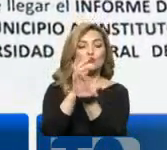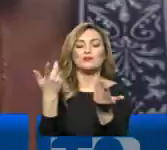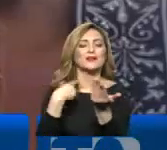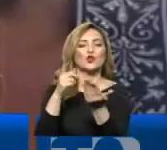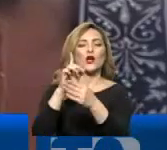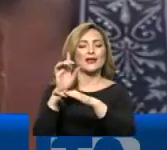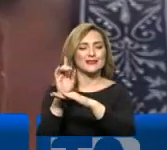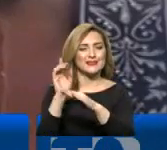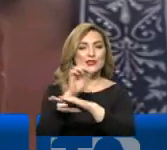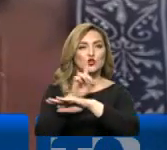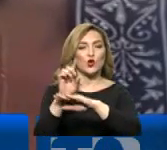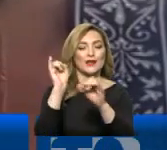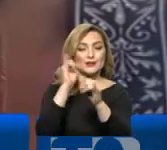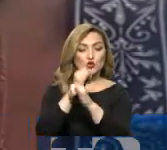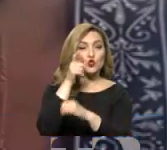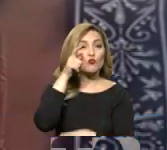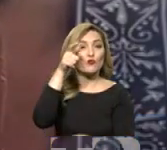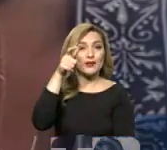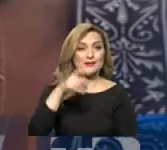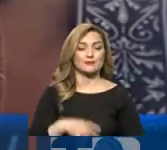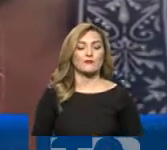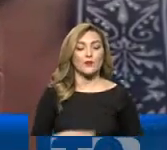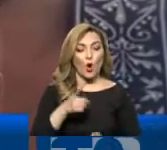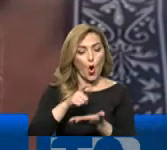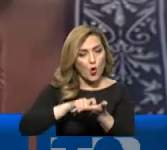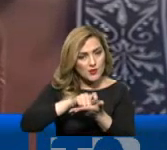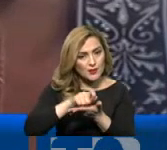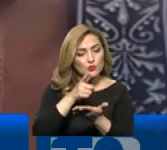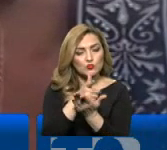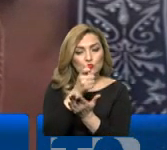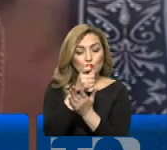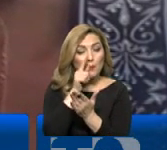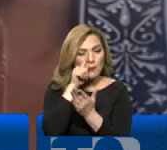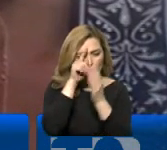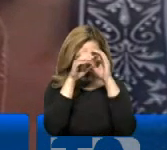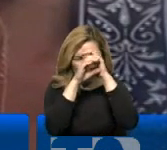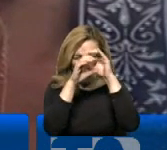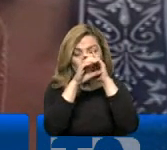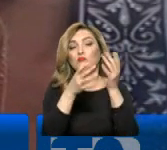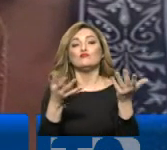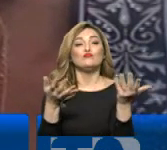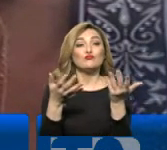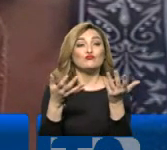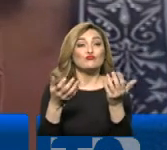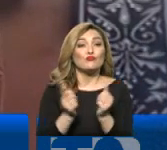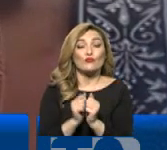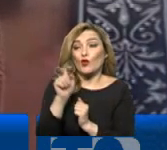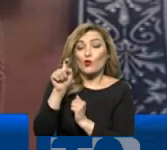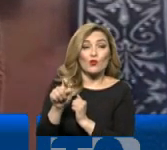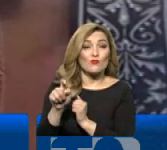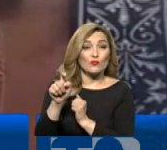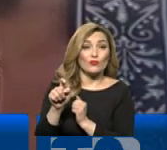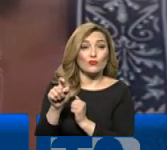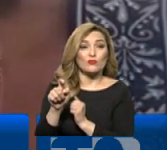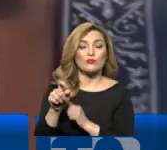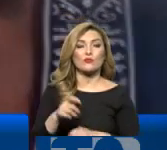Fiscalía. Que en el contrato de compra de las pruebas claramente se dice que las pruebas deberán tener una